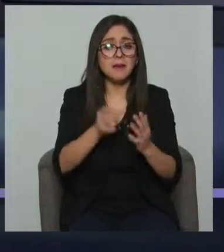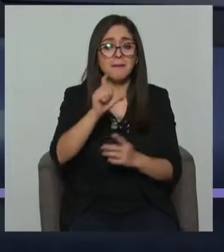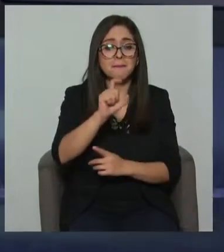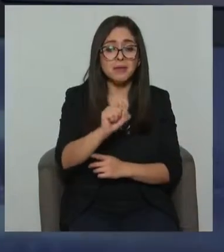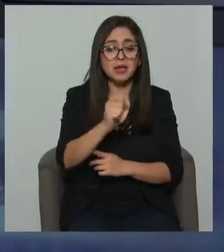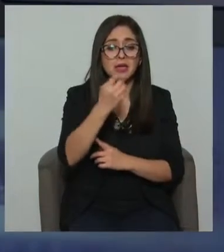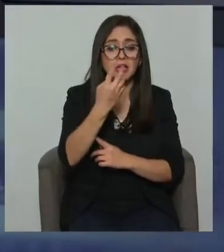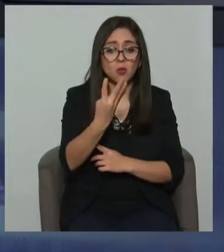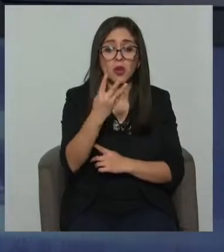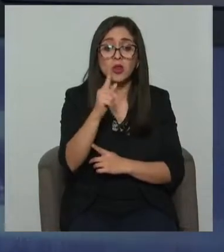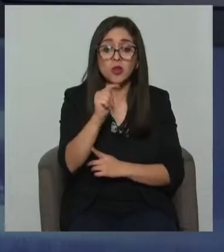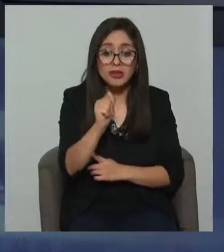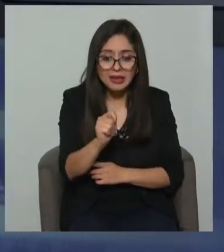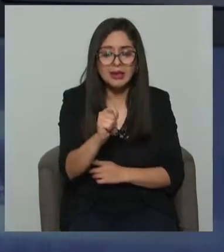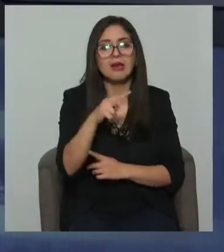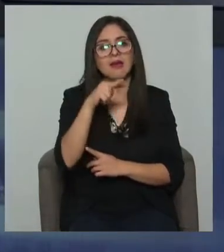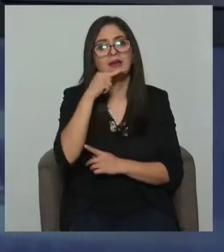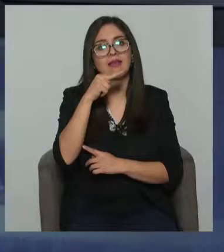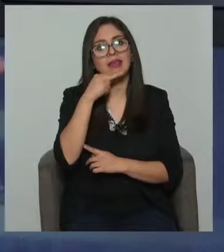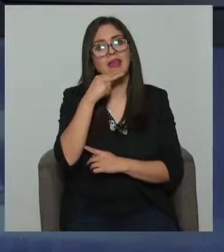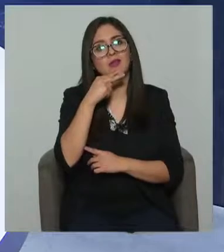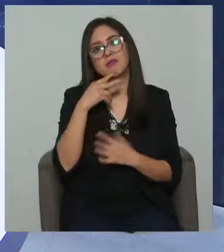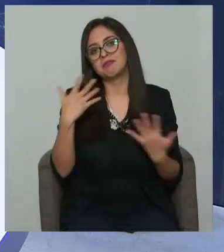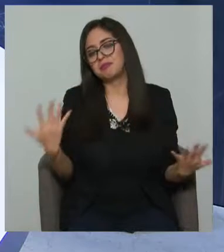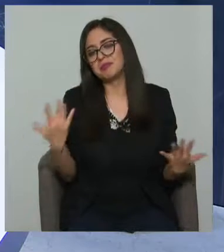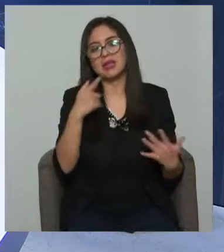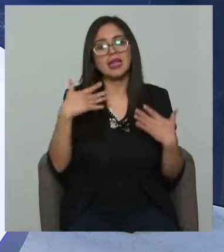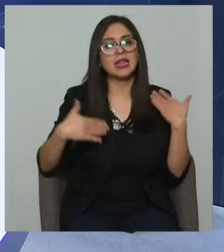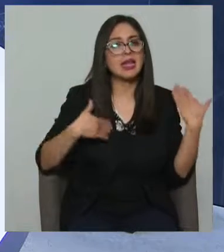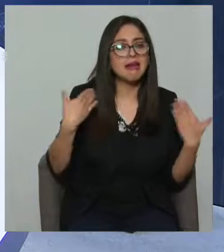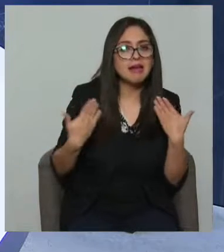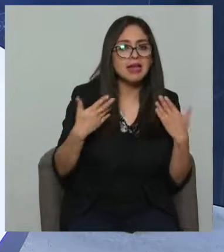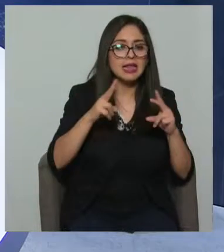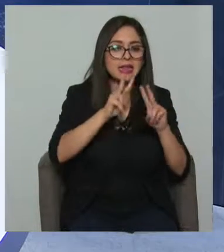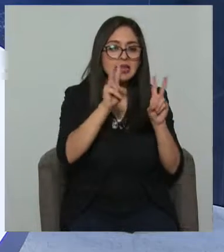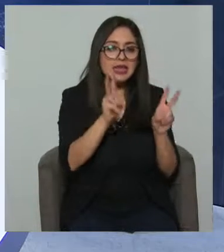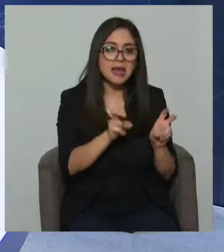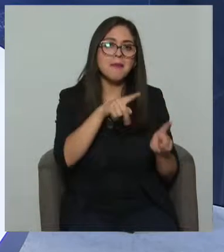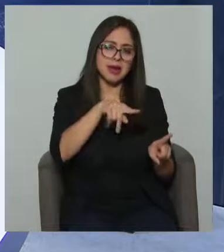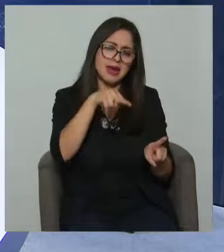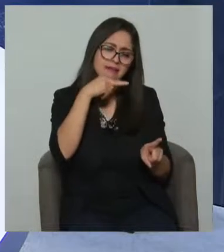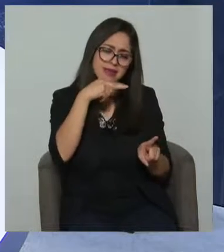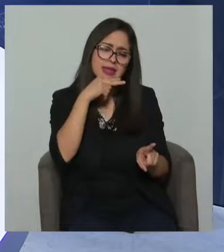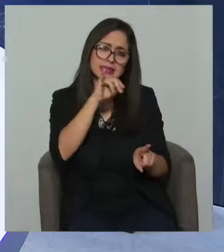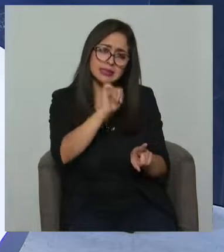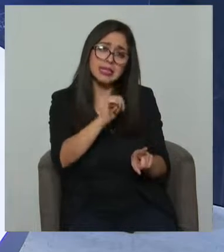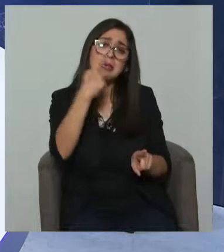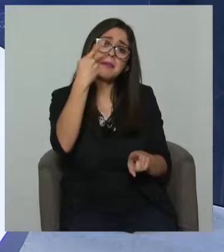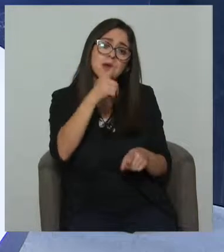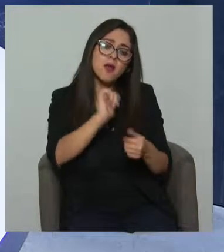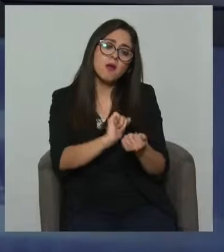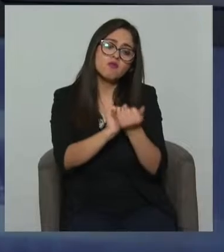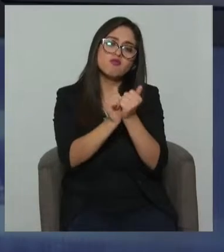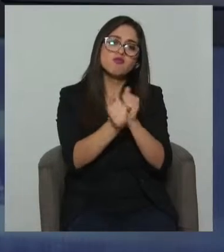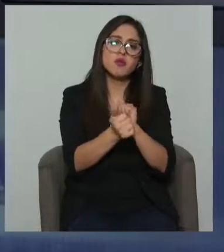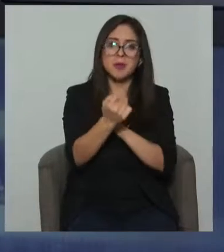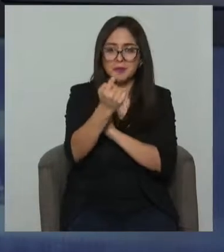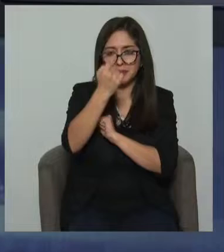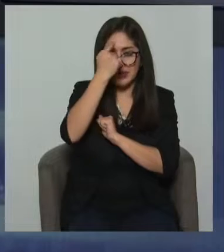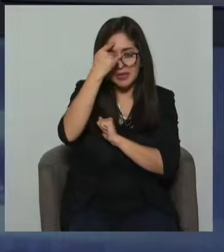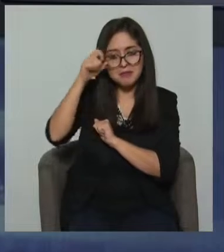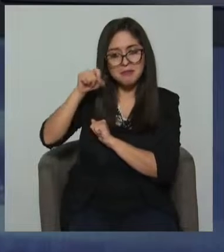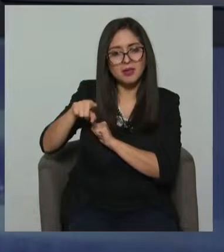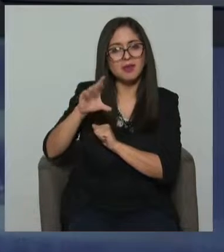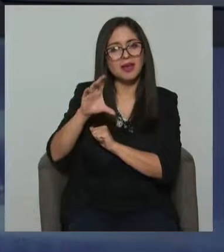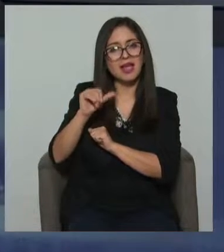navideño. Un espectáculo, un divertimento con tema navideño, pero que, bueno, reflexiona, como siempre hacemos desde el